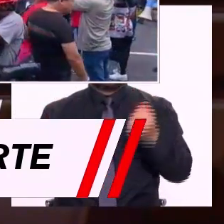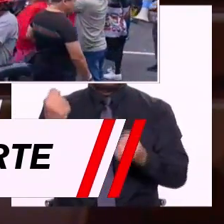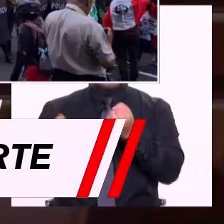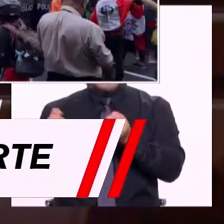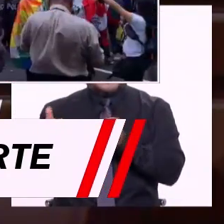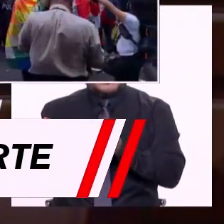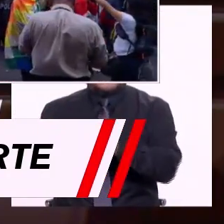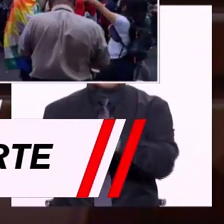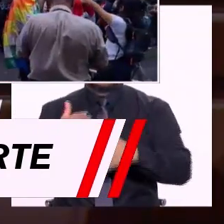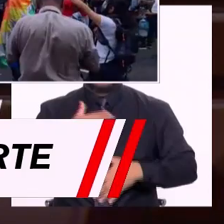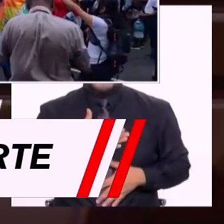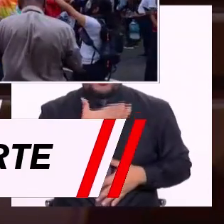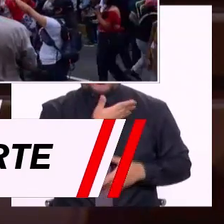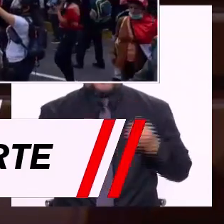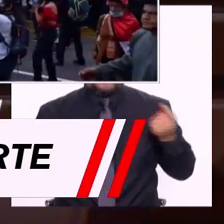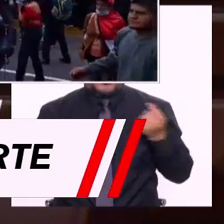de Seguridad Vial